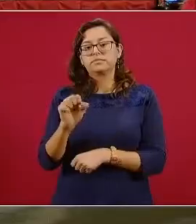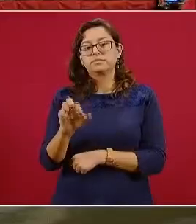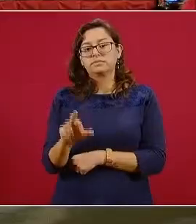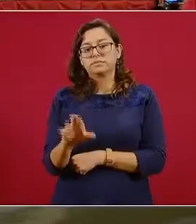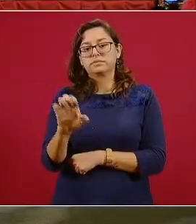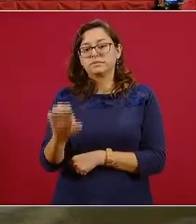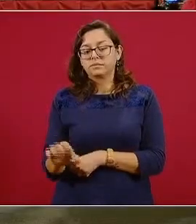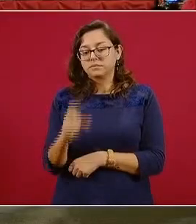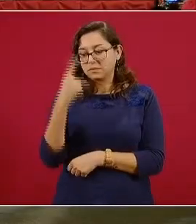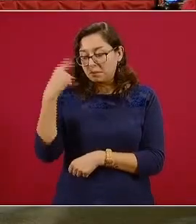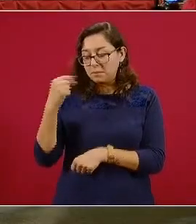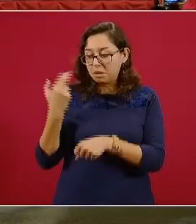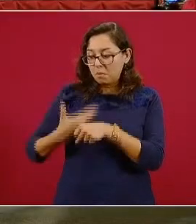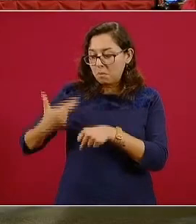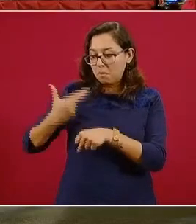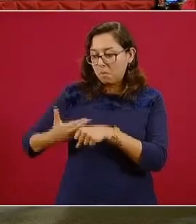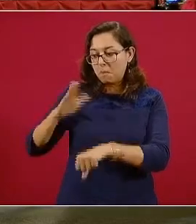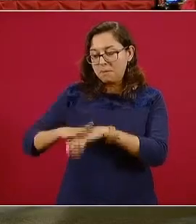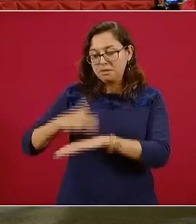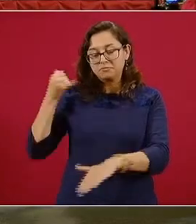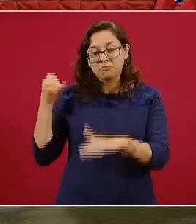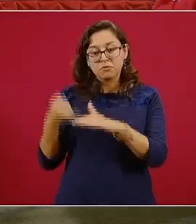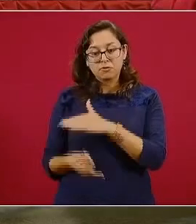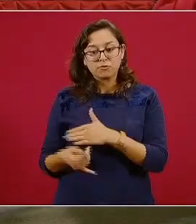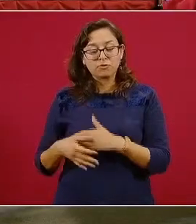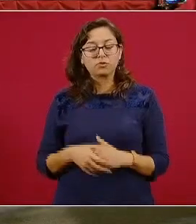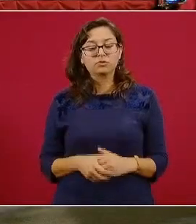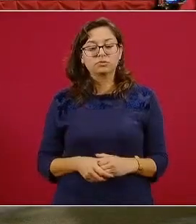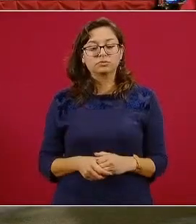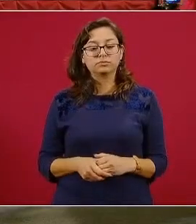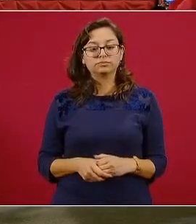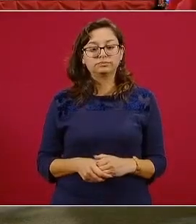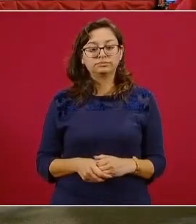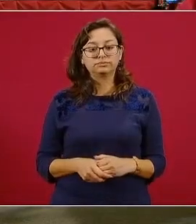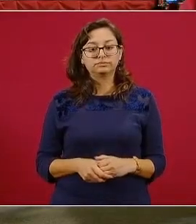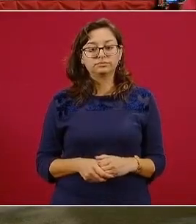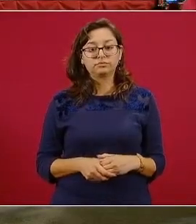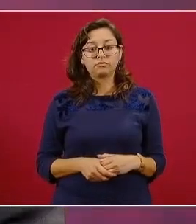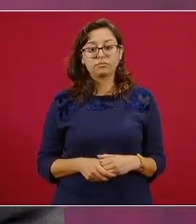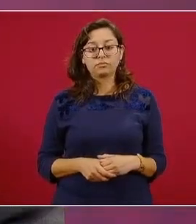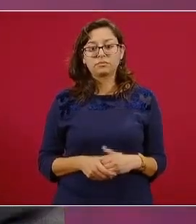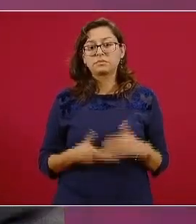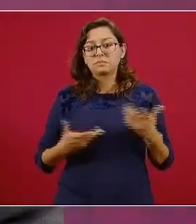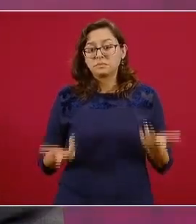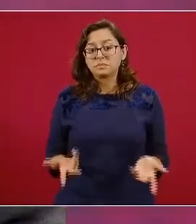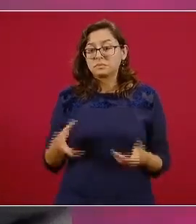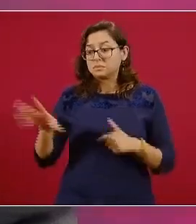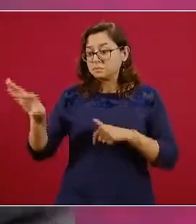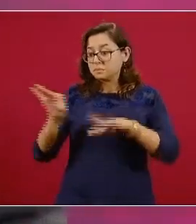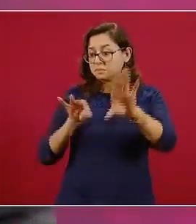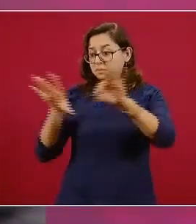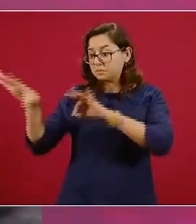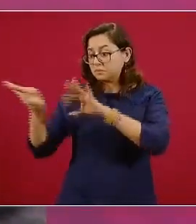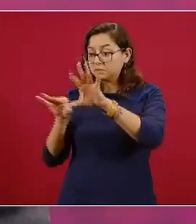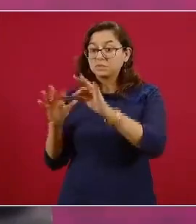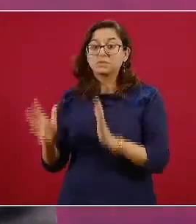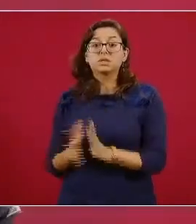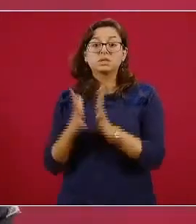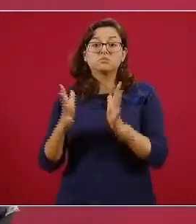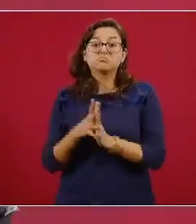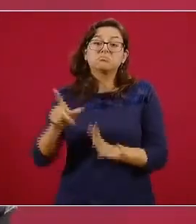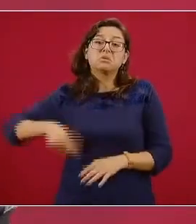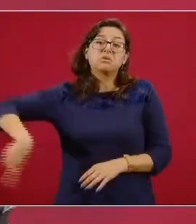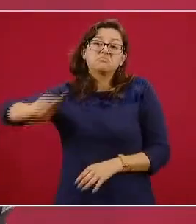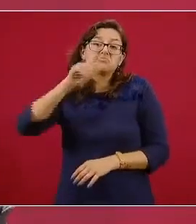otros detalles al respecto, y la manera en que generalmente se realiza el reclutamiento de personas